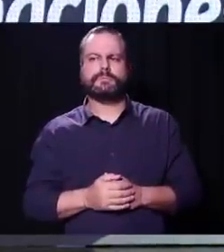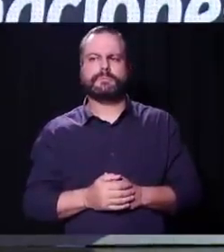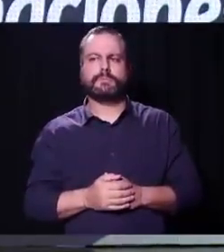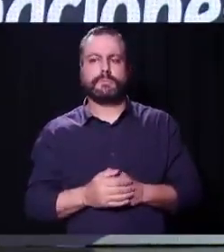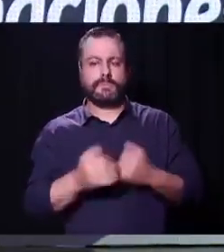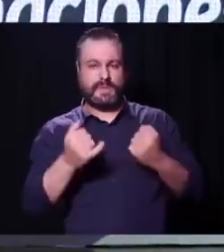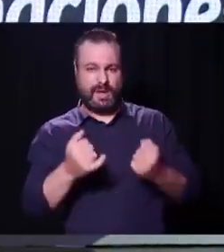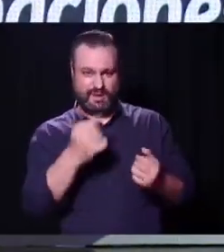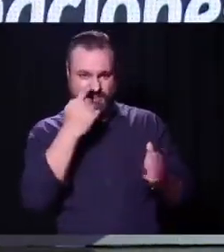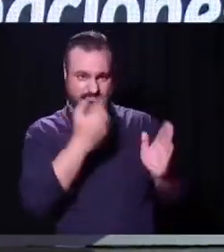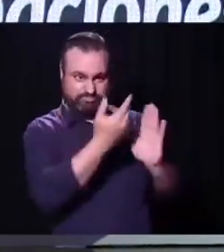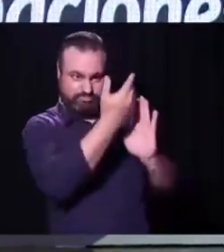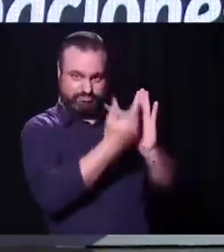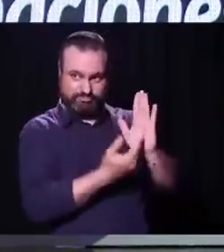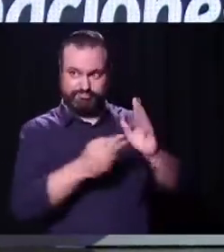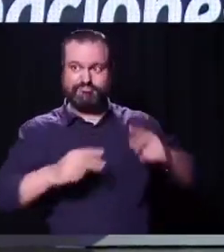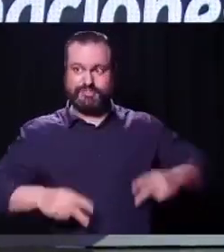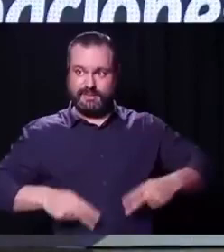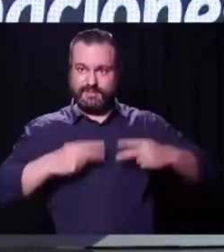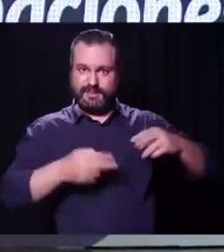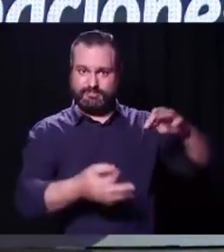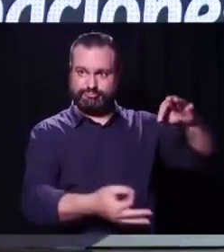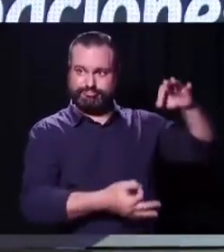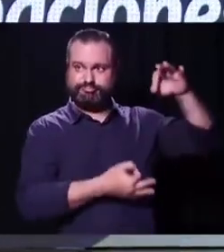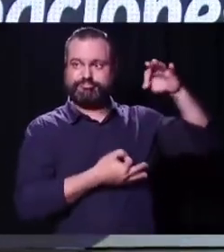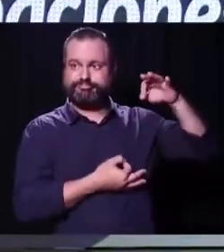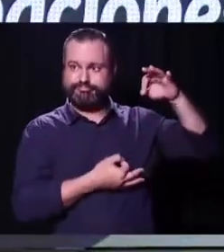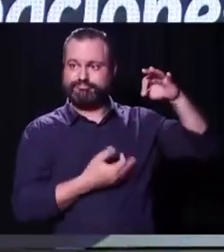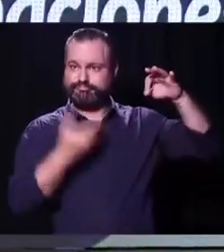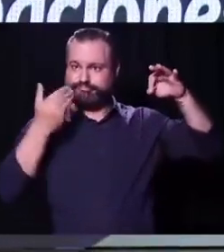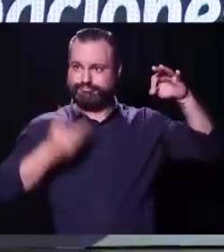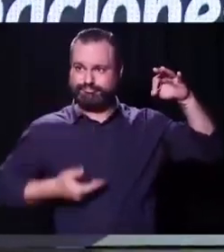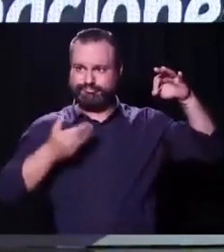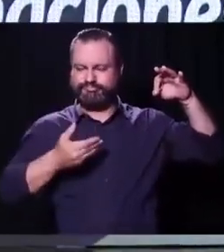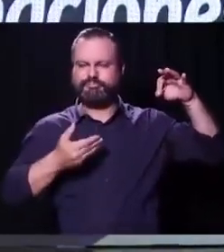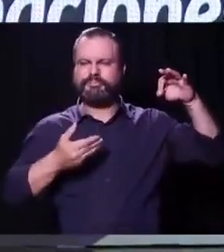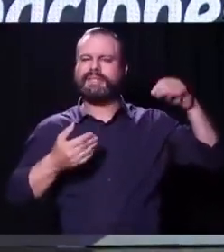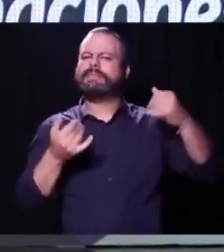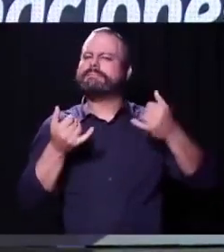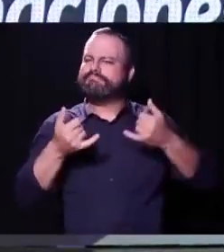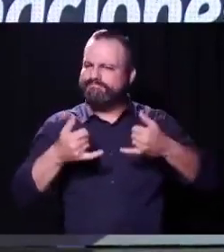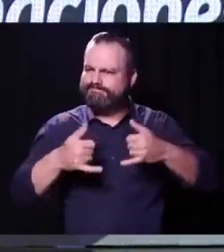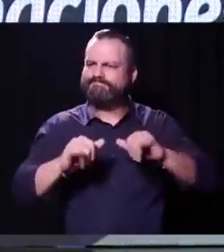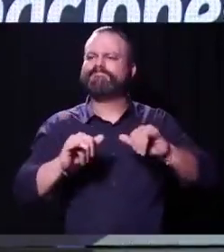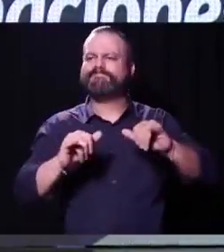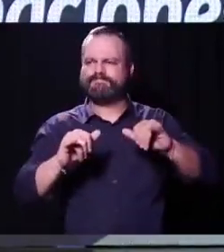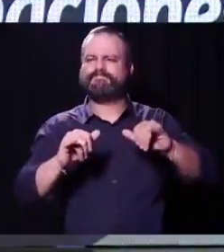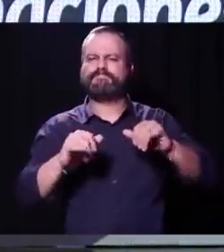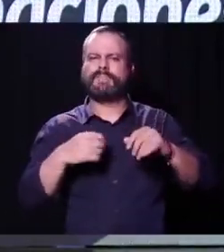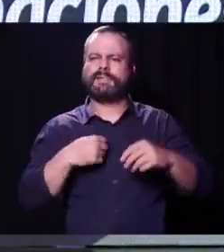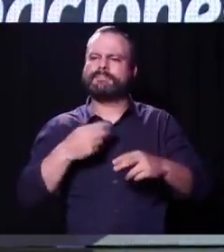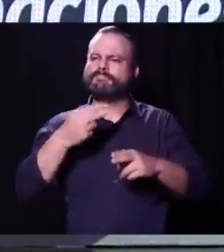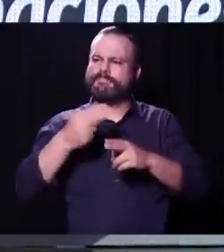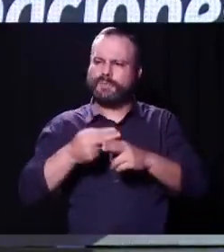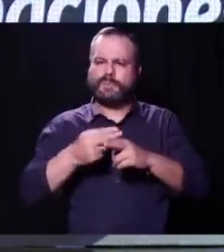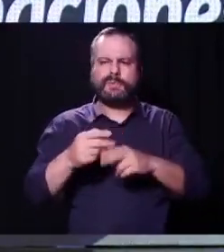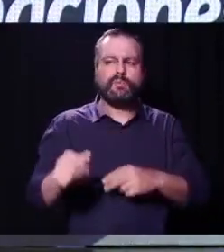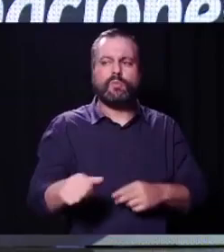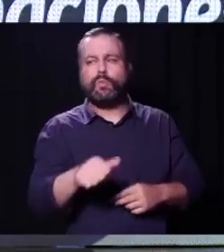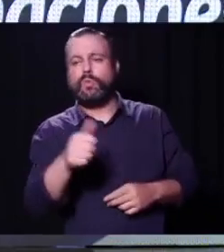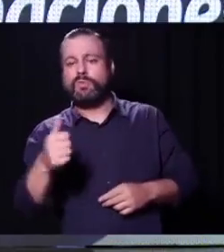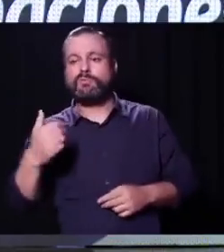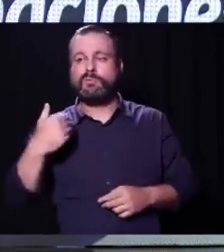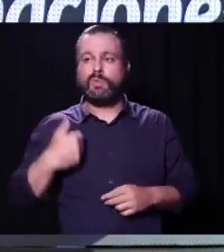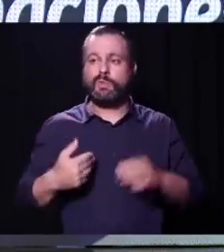sé todavía si eso pudiese servir aquí en Panamá, o sea que el nombre, no se pone nombre, si es hombre o mujer. Y